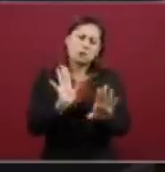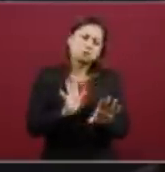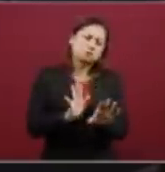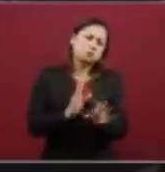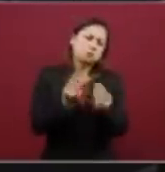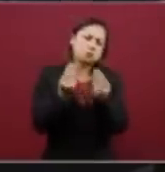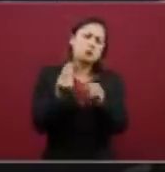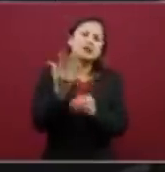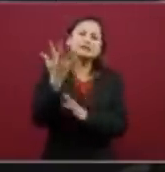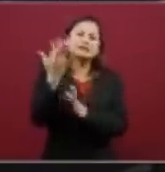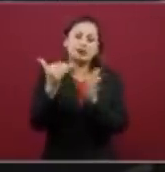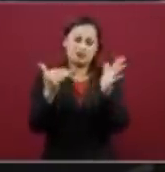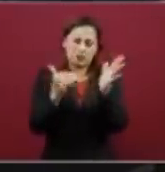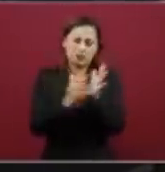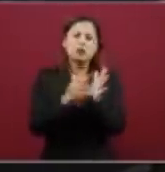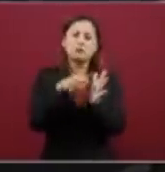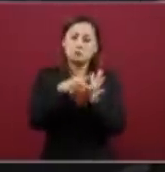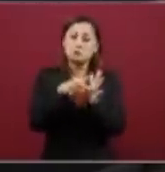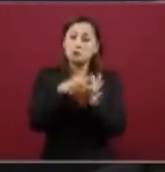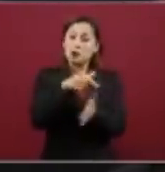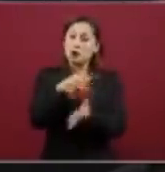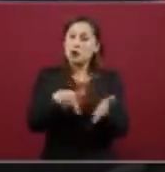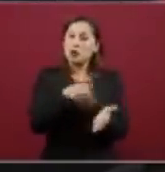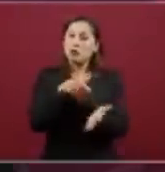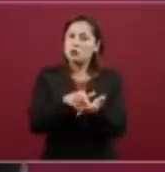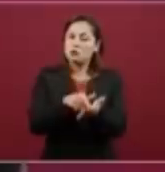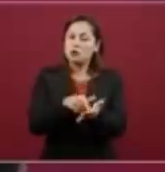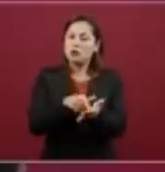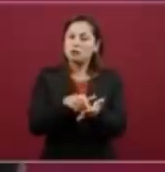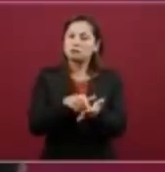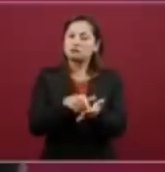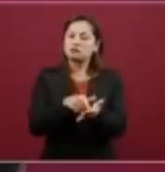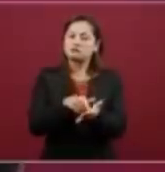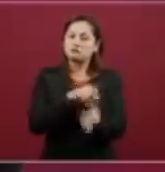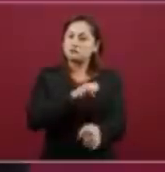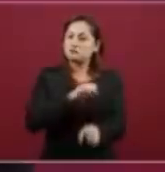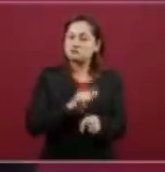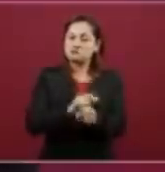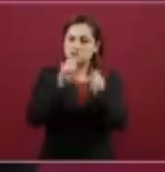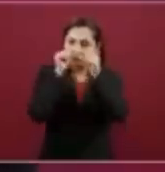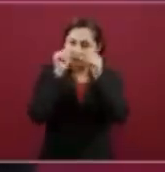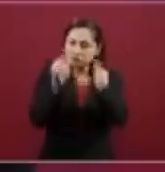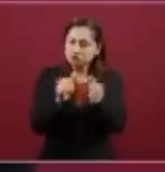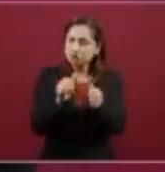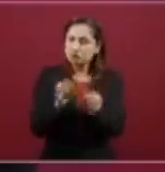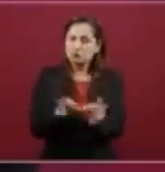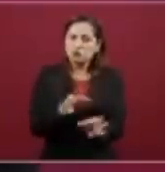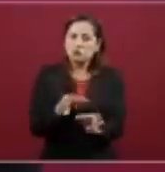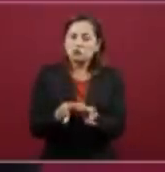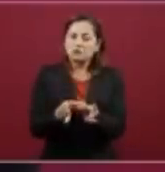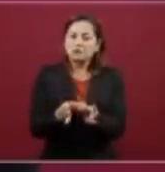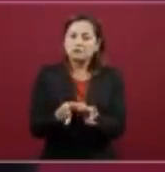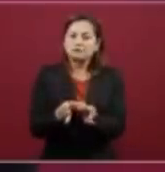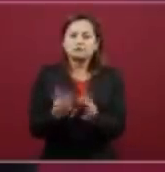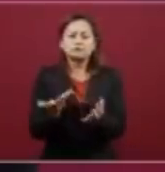de primer nivel de atención. Para tener una idea, en total son 20,000